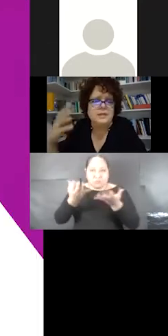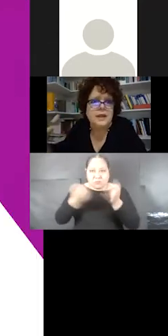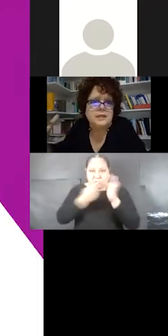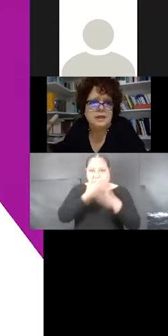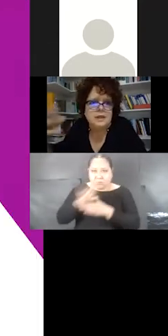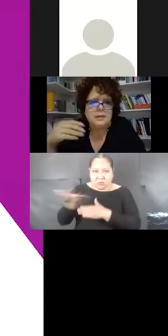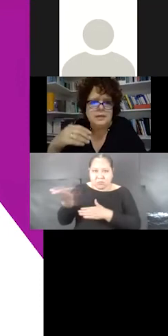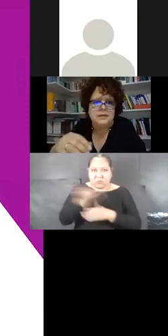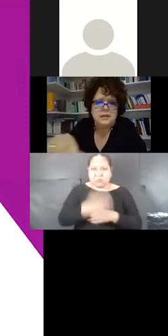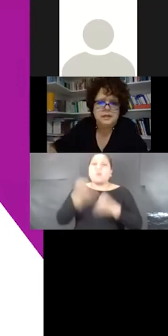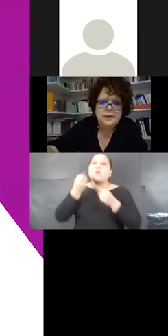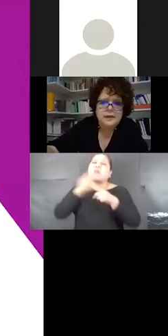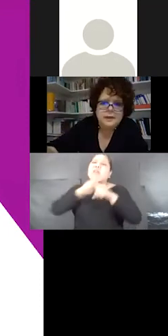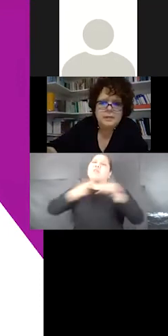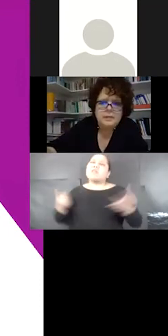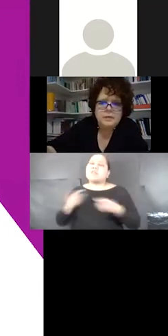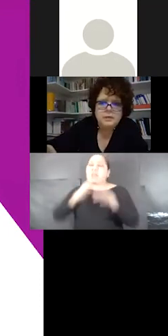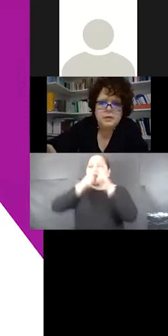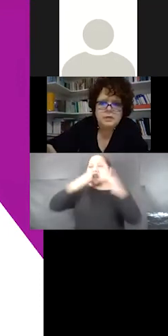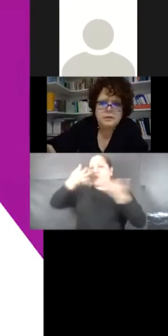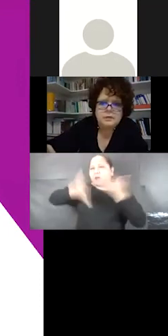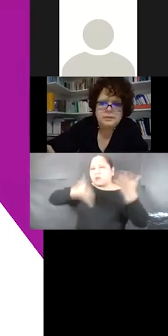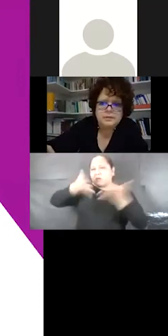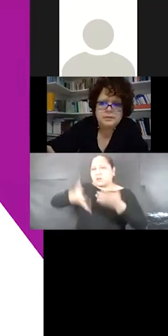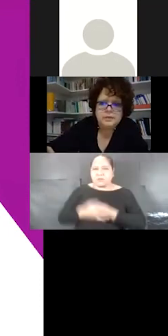se diferencia la lengua de señas? Espera un segundito.